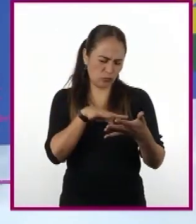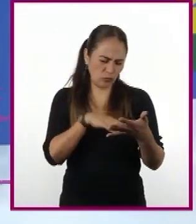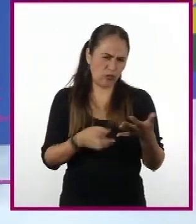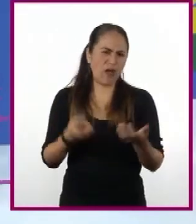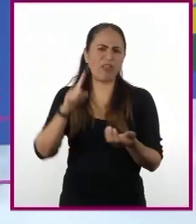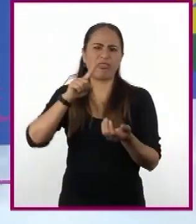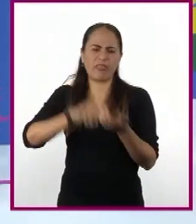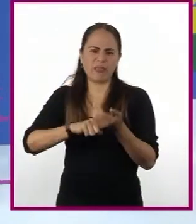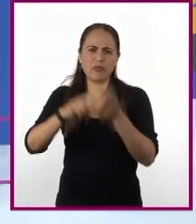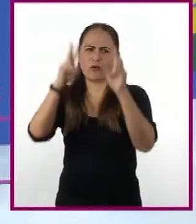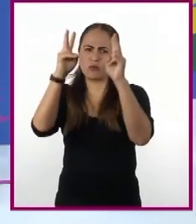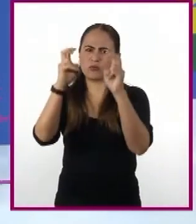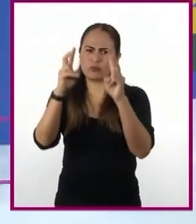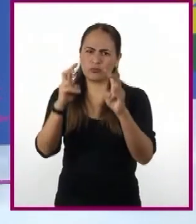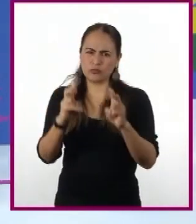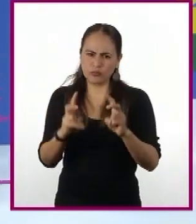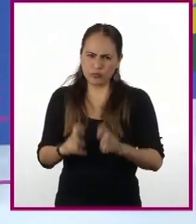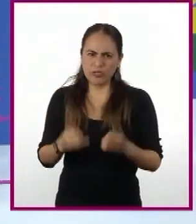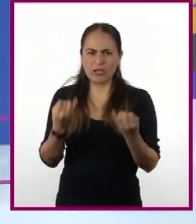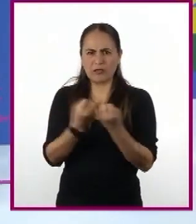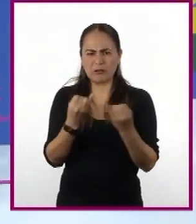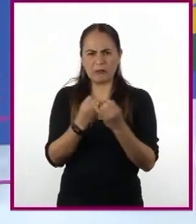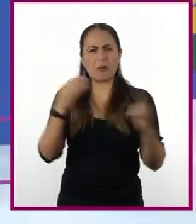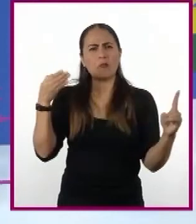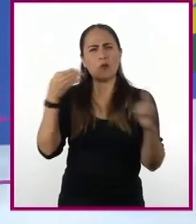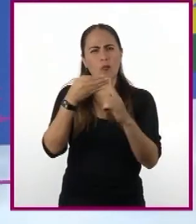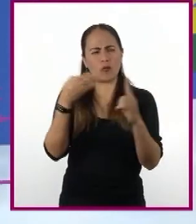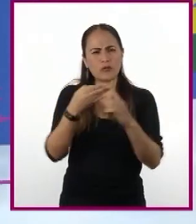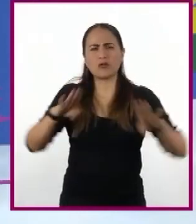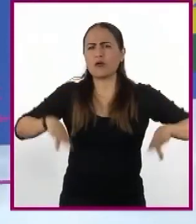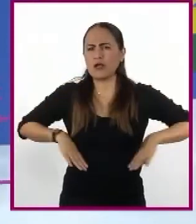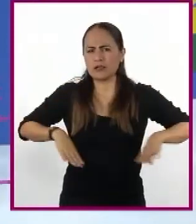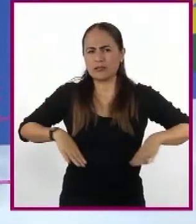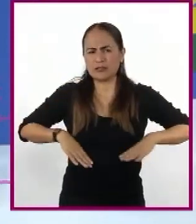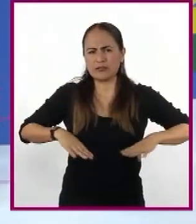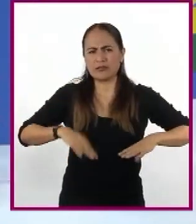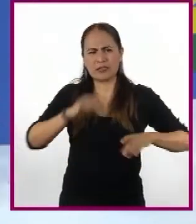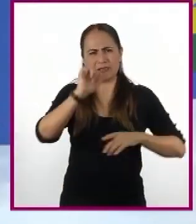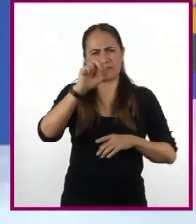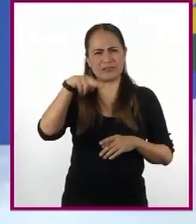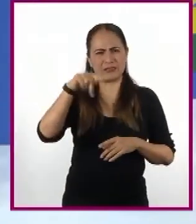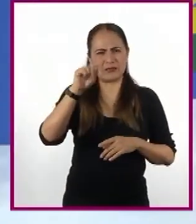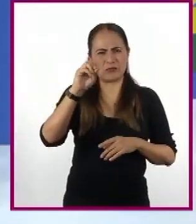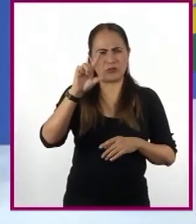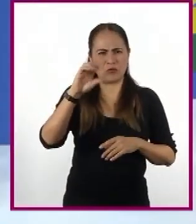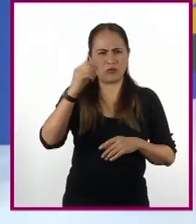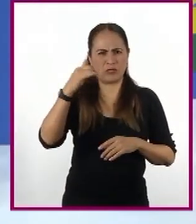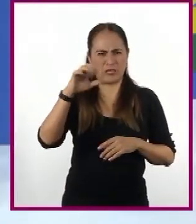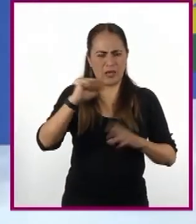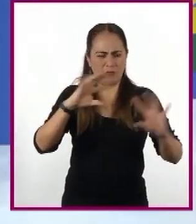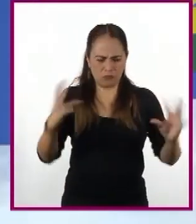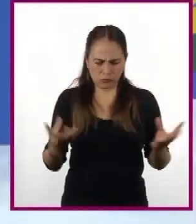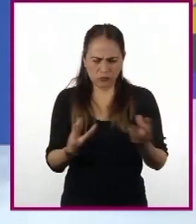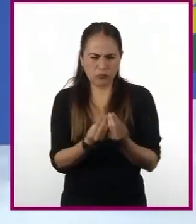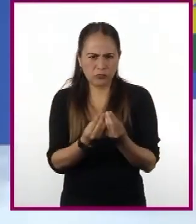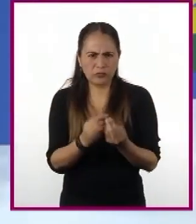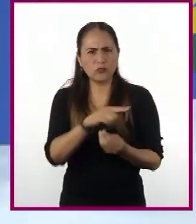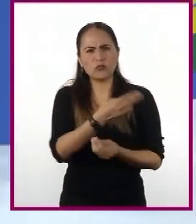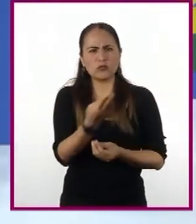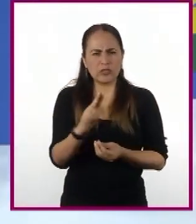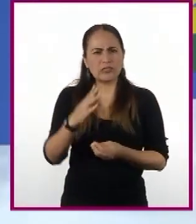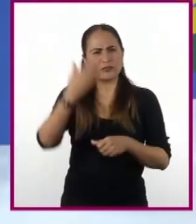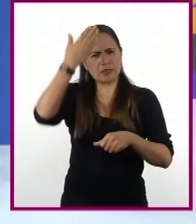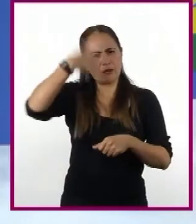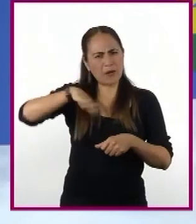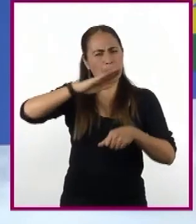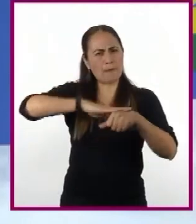propósitos y las características de una obra literaria o una antología, para que cuenten con más elementos y podamos conocer los criterios